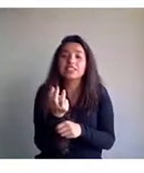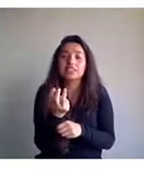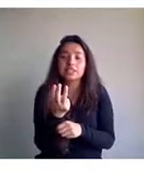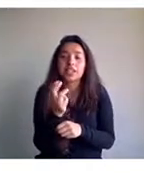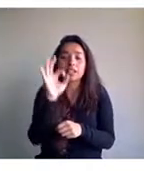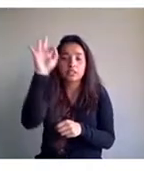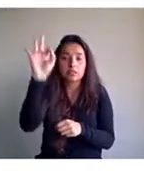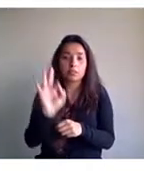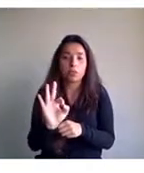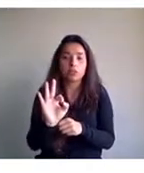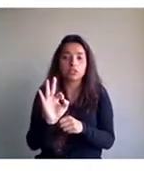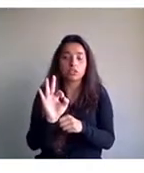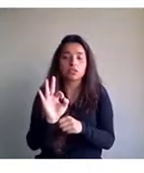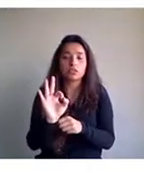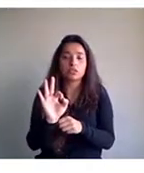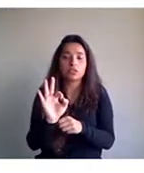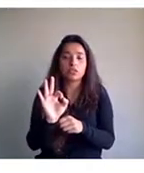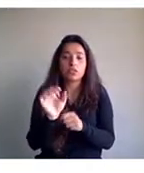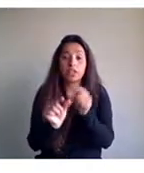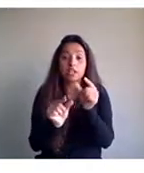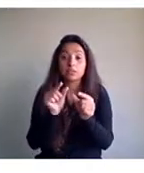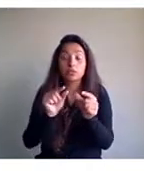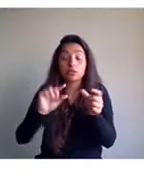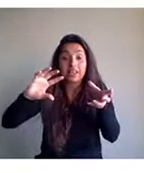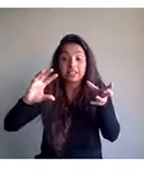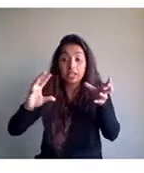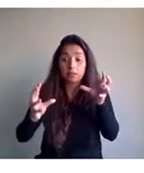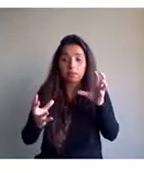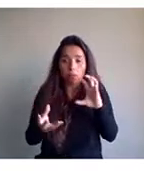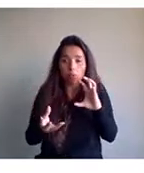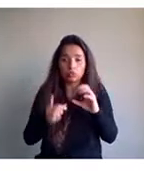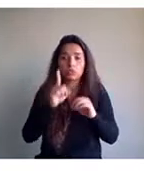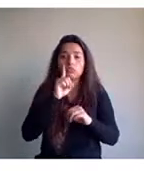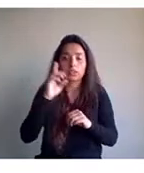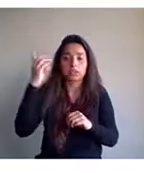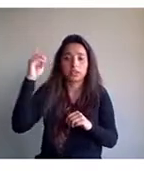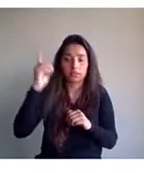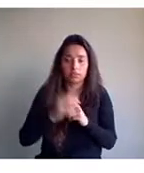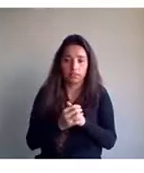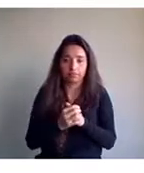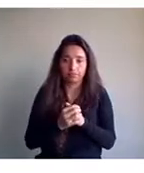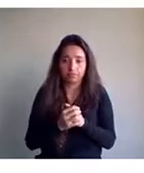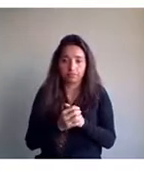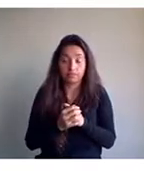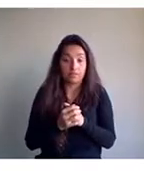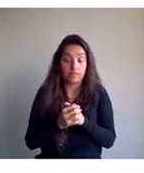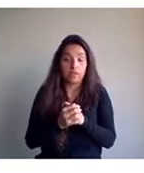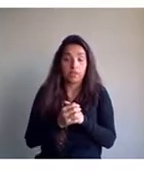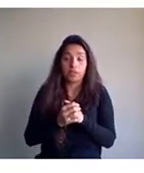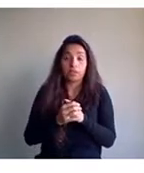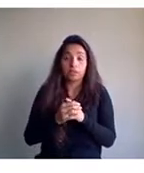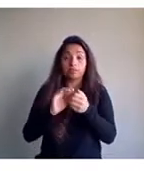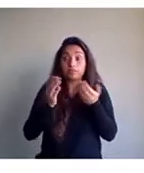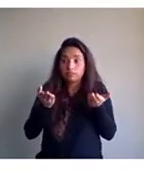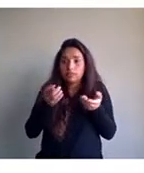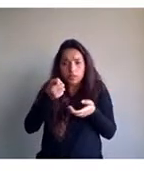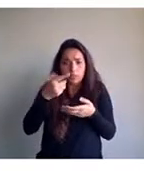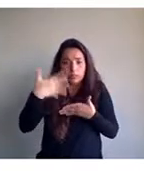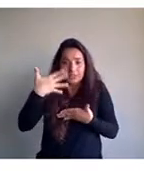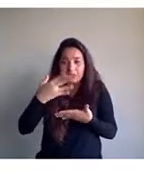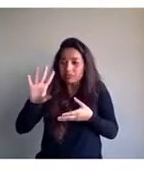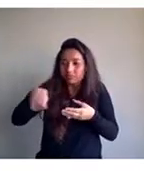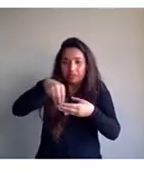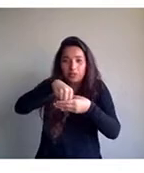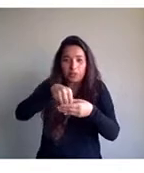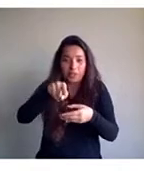de desarrollo y de ahí las decisiones que ha tomado e incorporar a todos estos colectivos a todas estas personas